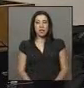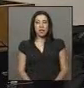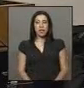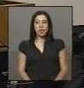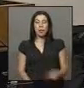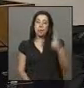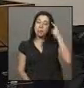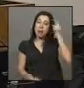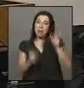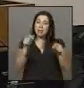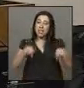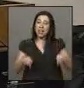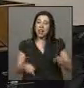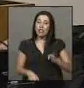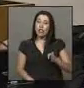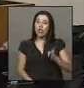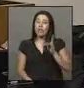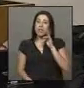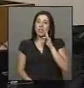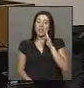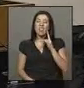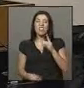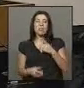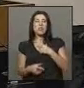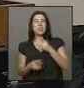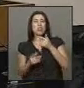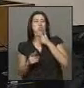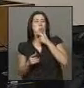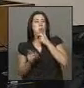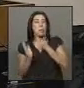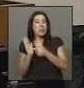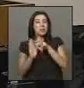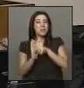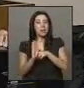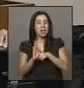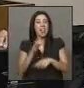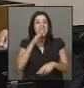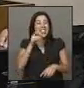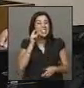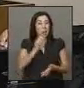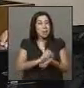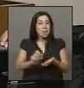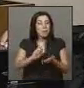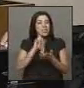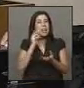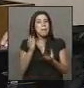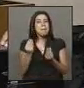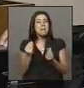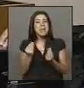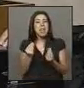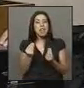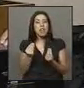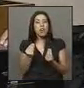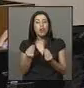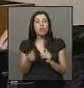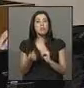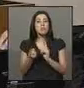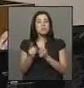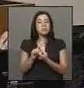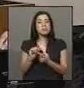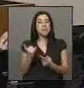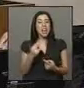Para quienes hoy día todavía tienen resquemores de proyectos como este. Dice Lemebel: ¿tiene miedo que se homosexualice la